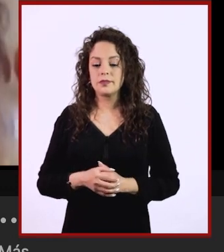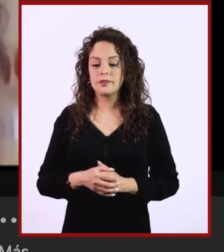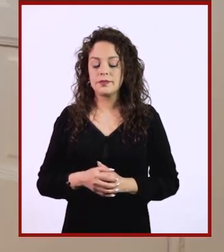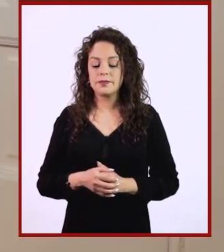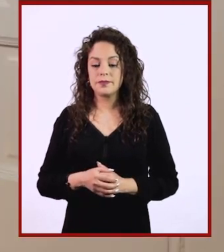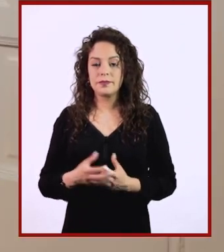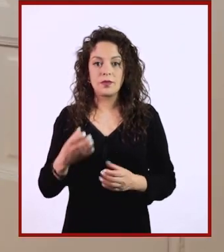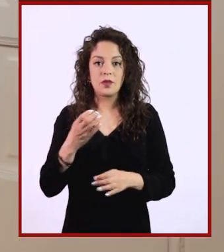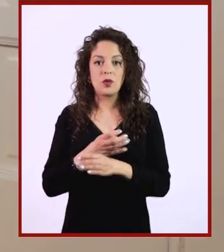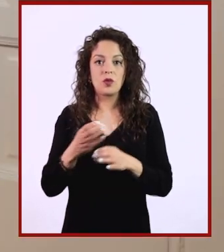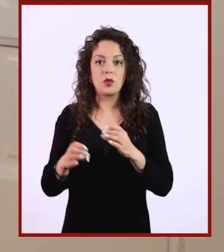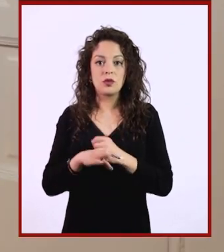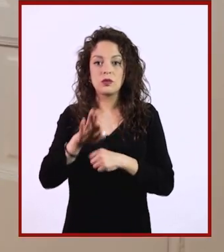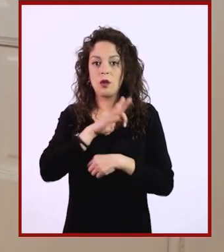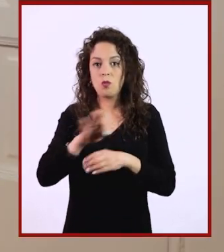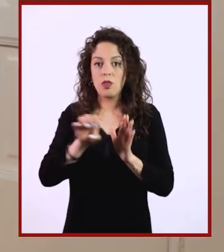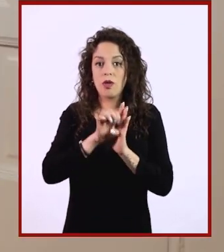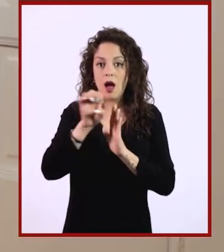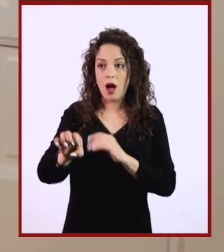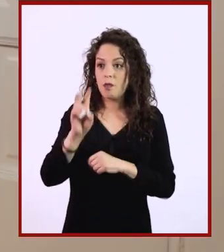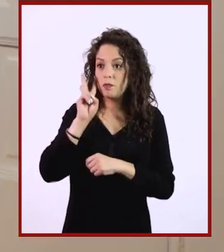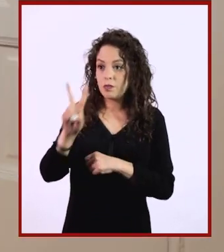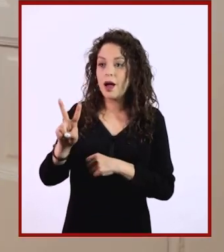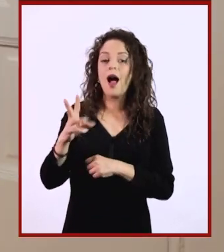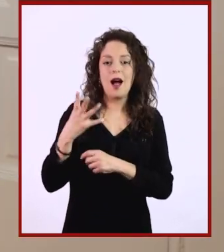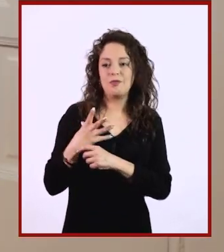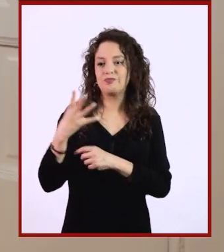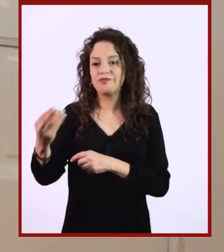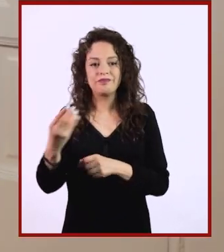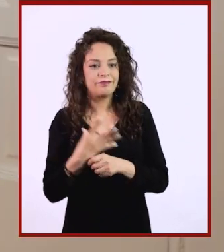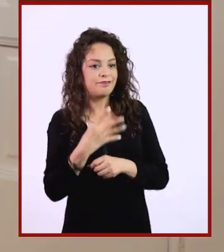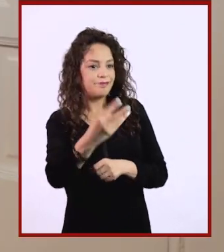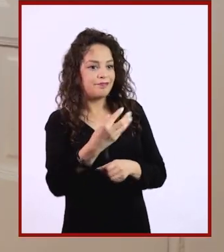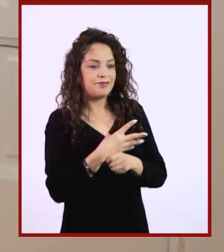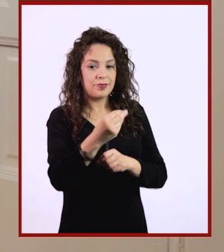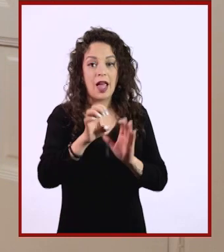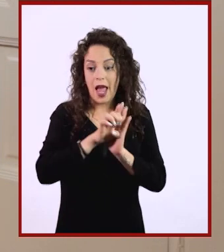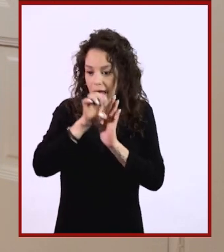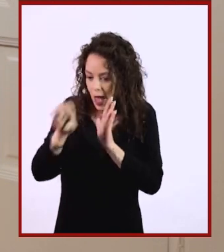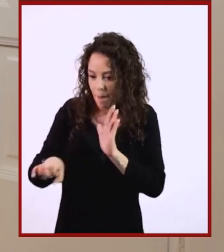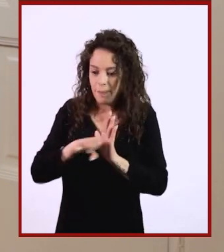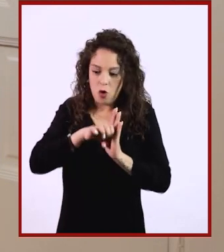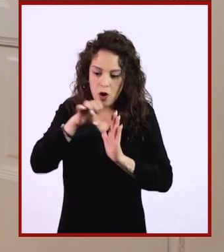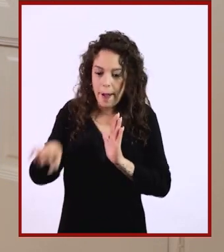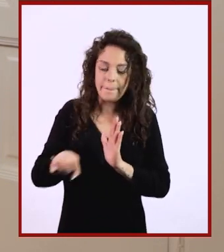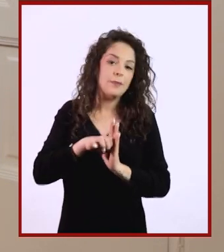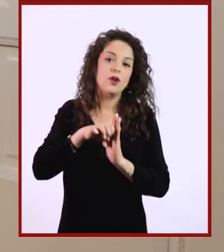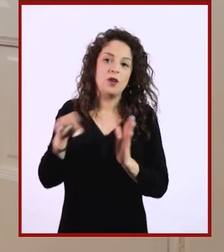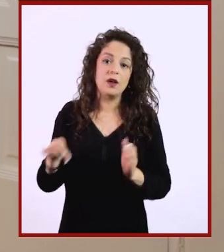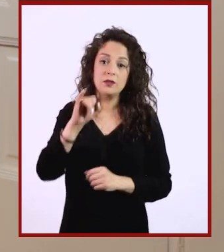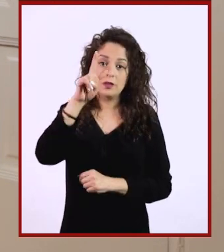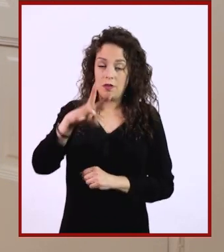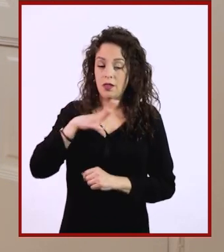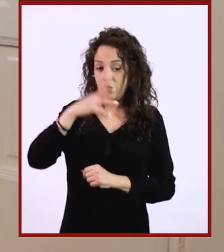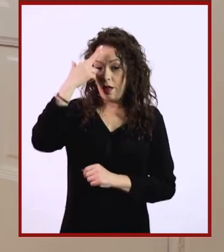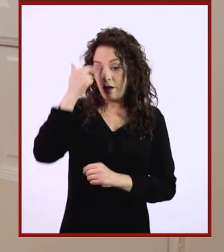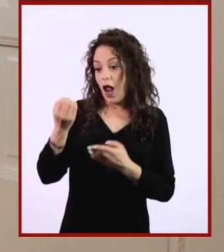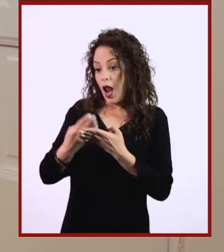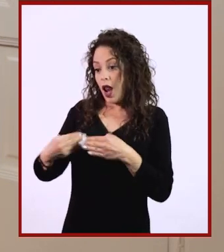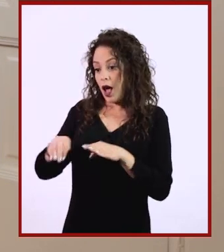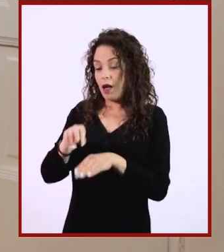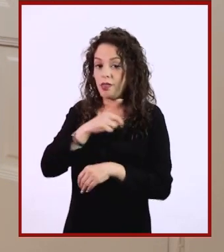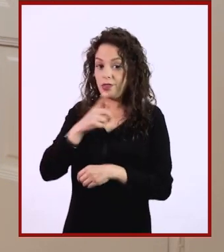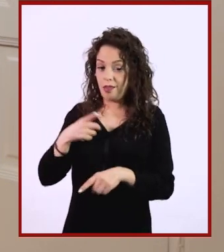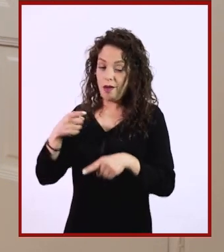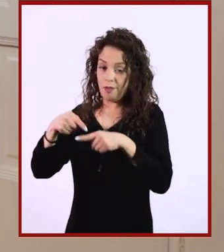con las cuales podamos generar un buen ejemplo, ¿no? Claro, importante eso que dices, que desde nuestra trinchera lo podemos hacer. Oye, Daniela, ¿qué beneficios